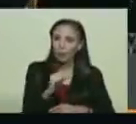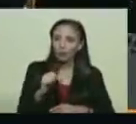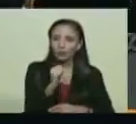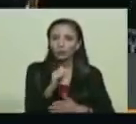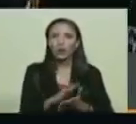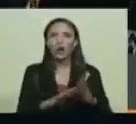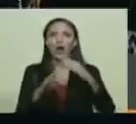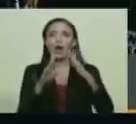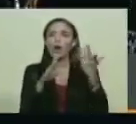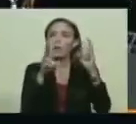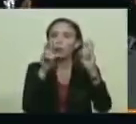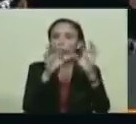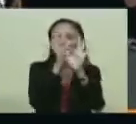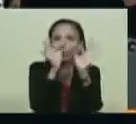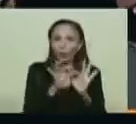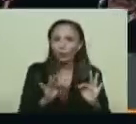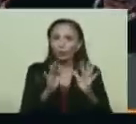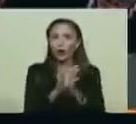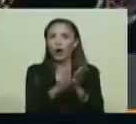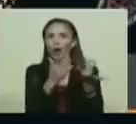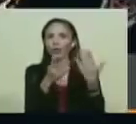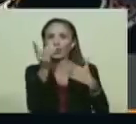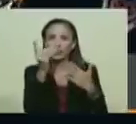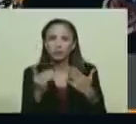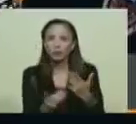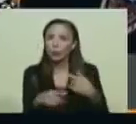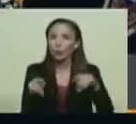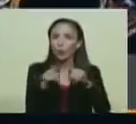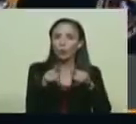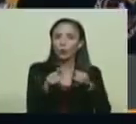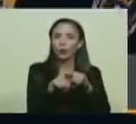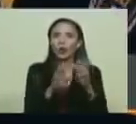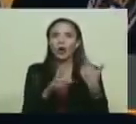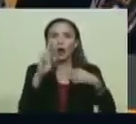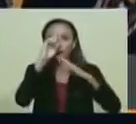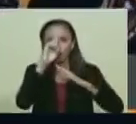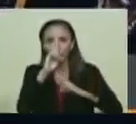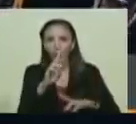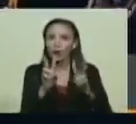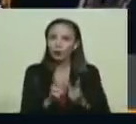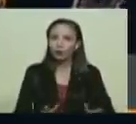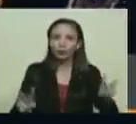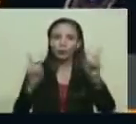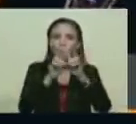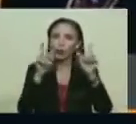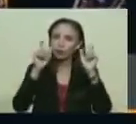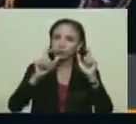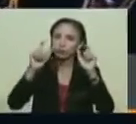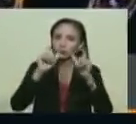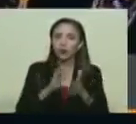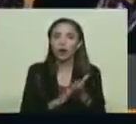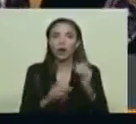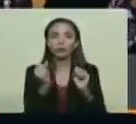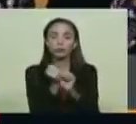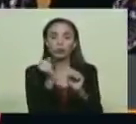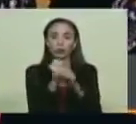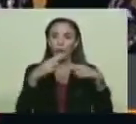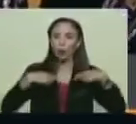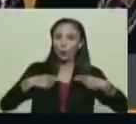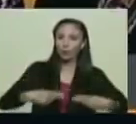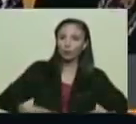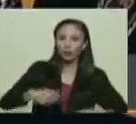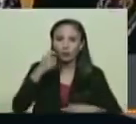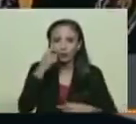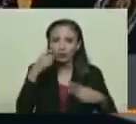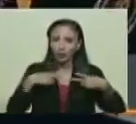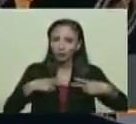nuevo modelo policial fundamentado en el respeto, el uso progresivo y diferenciado de la fuerza y un accionar humanista en el tratamiento de